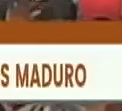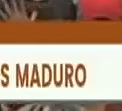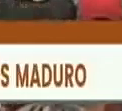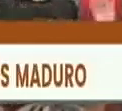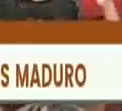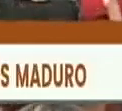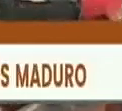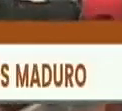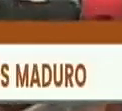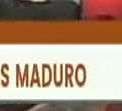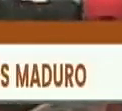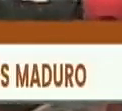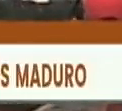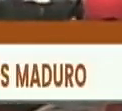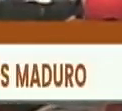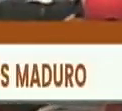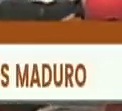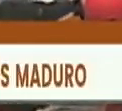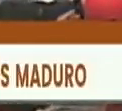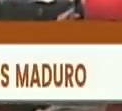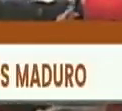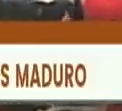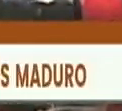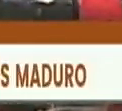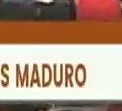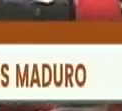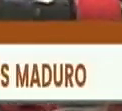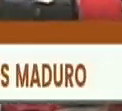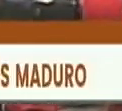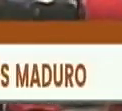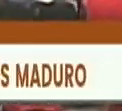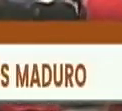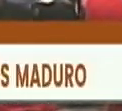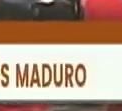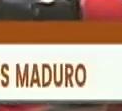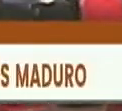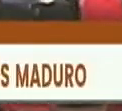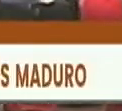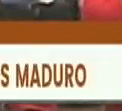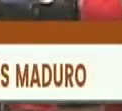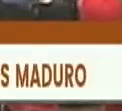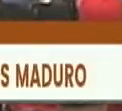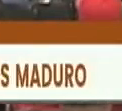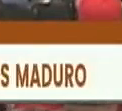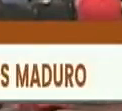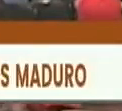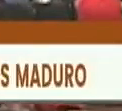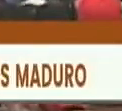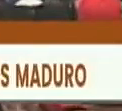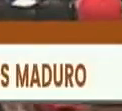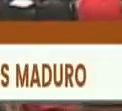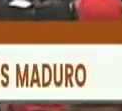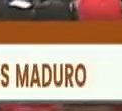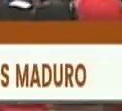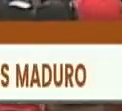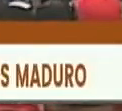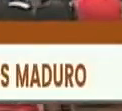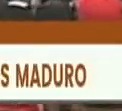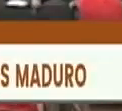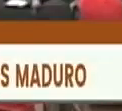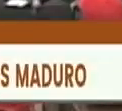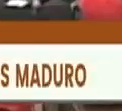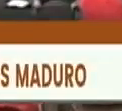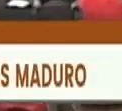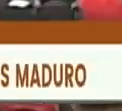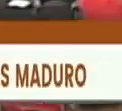normalmente y nos vemos ahí nos saludamos pero es distinto eh caminar que ustedes